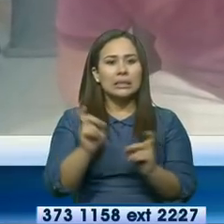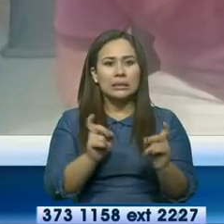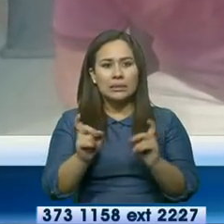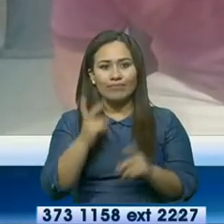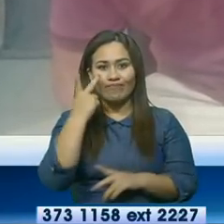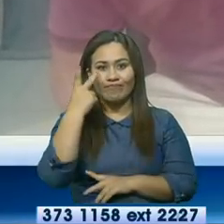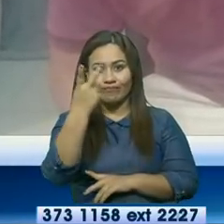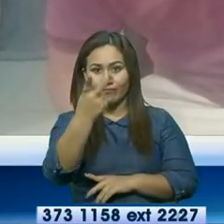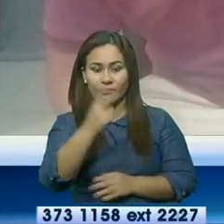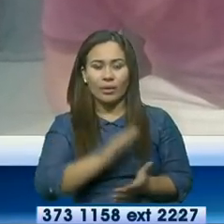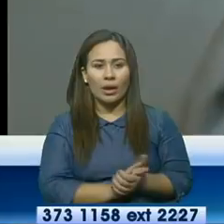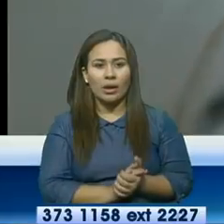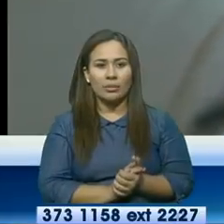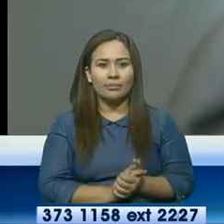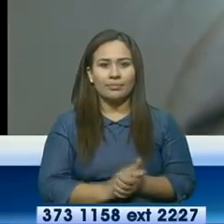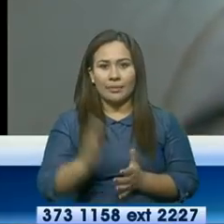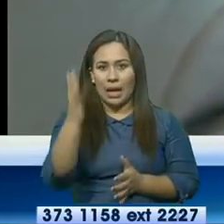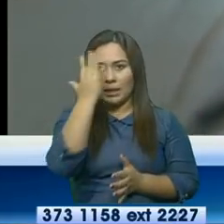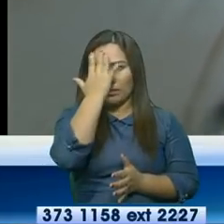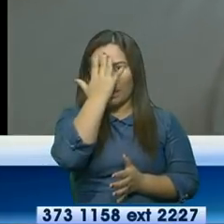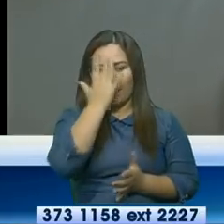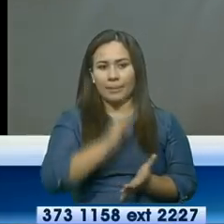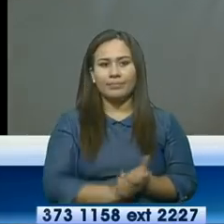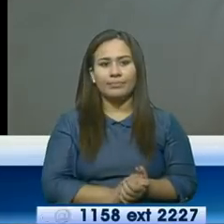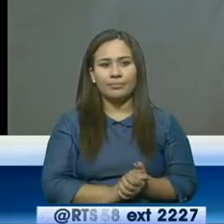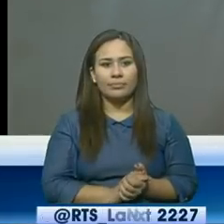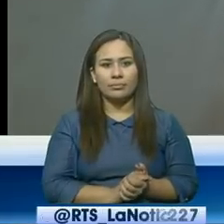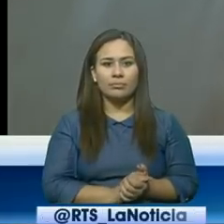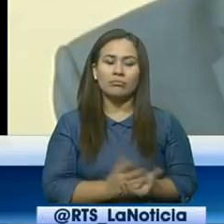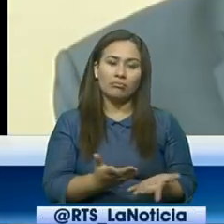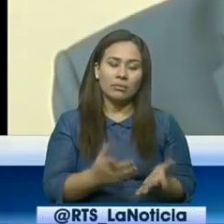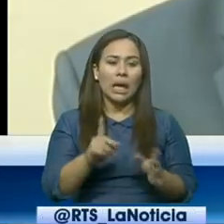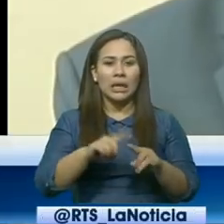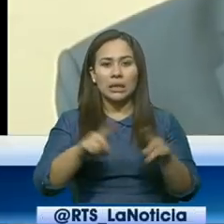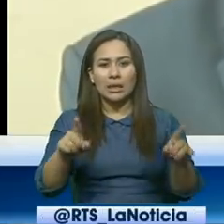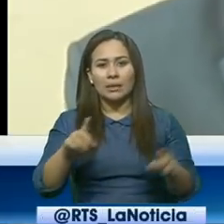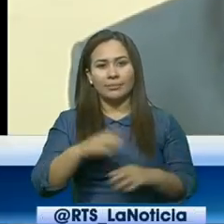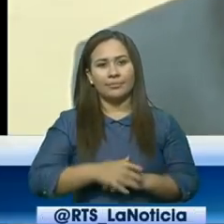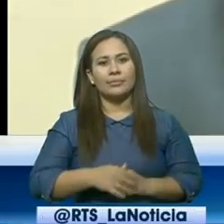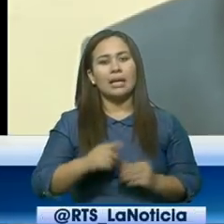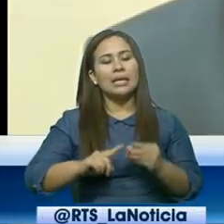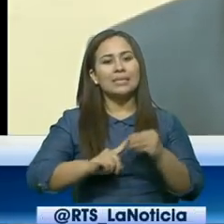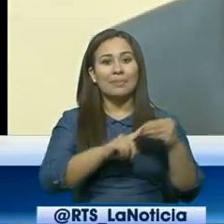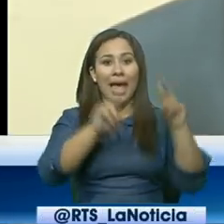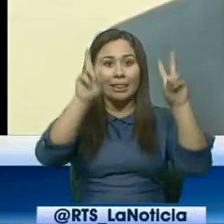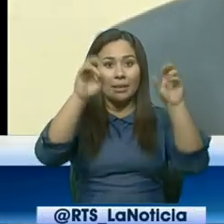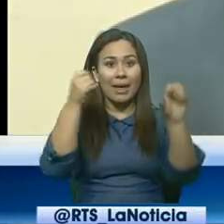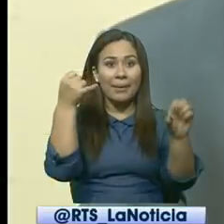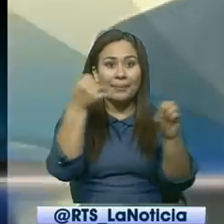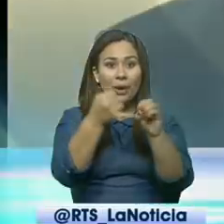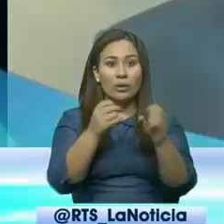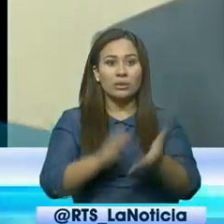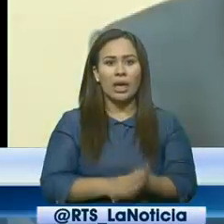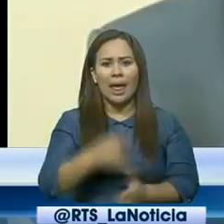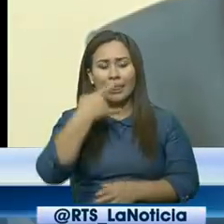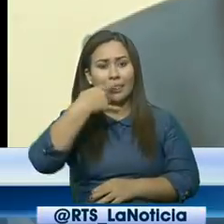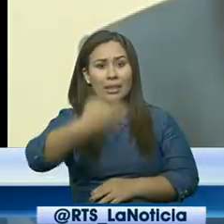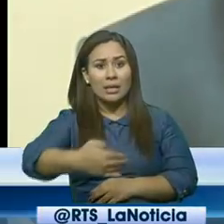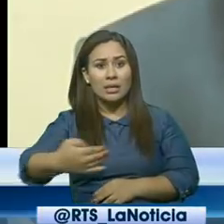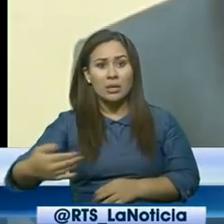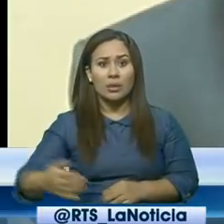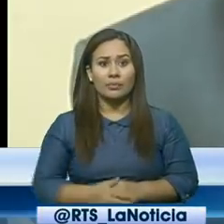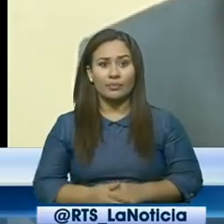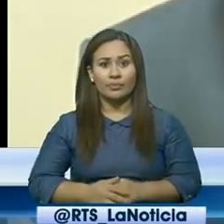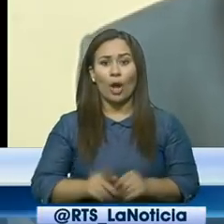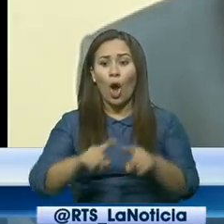no debería haber ninguna contraposición principalmente por tema de violación de mejor de menores por delitos contra la mujer